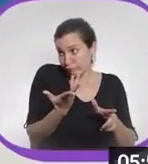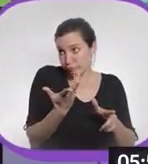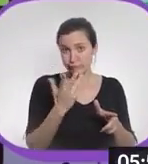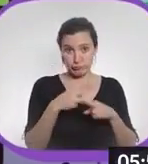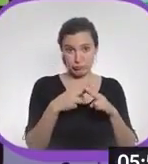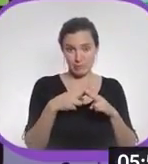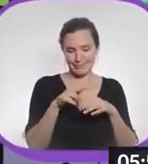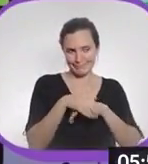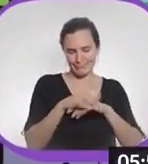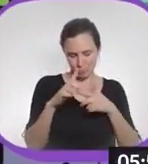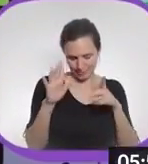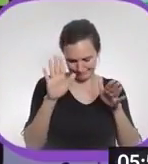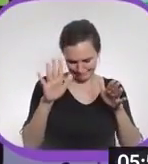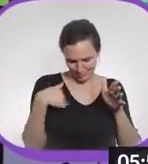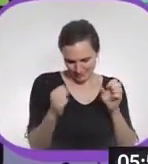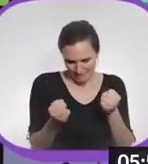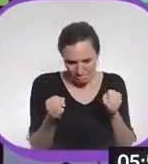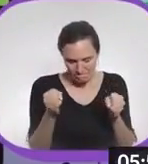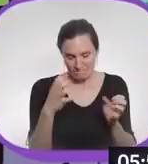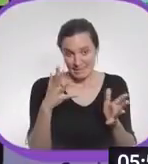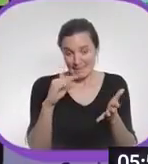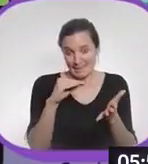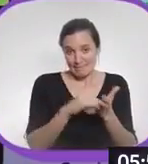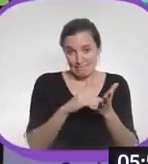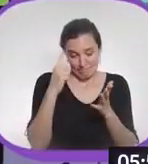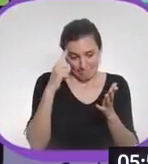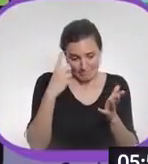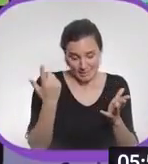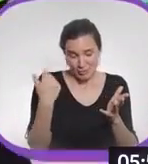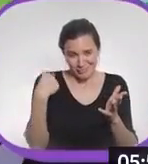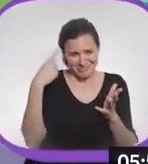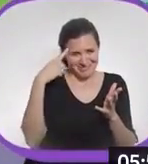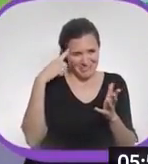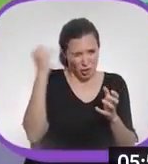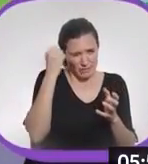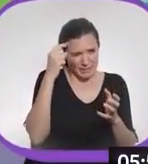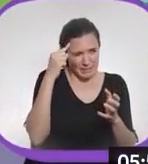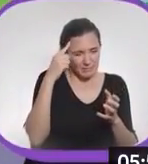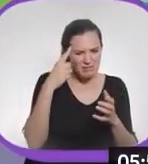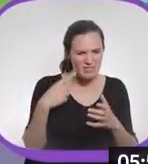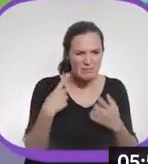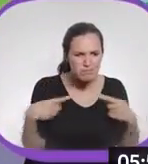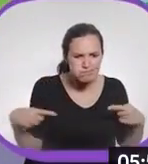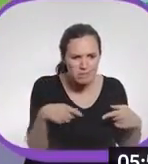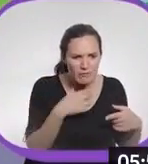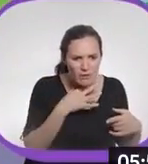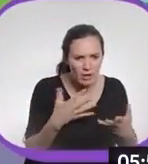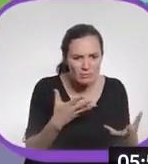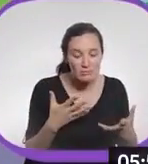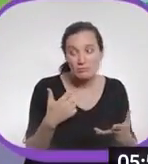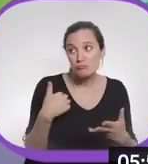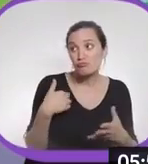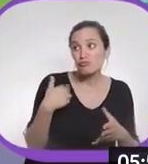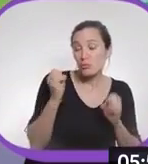Fub! Lo siento, me pones nervioso. Además, creo que tengo una contusión. ¿Qué quieres, fenómeno? Bueno, soy